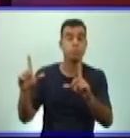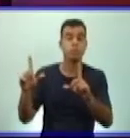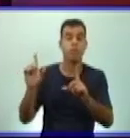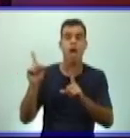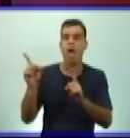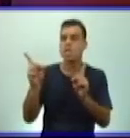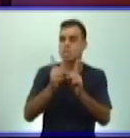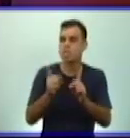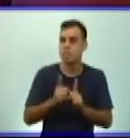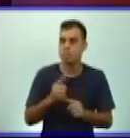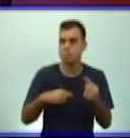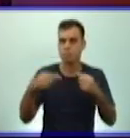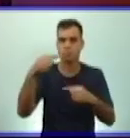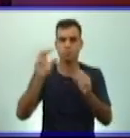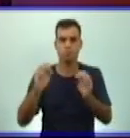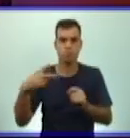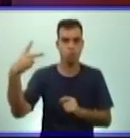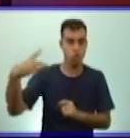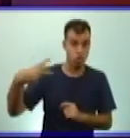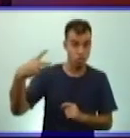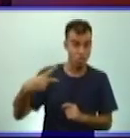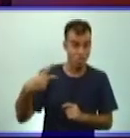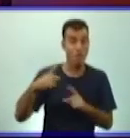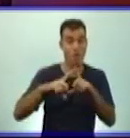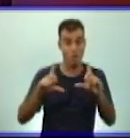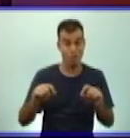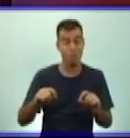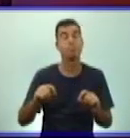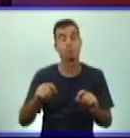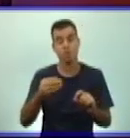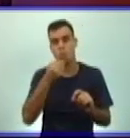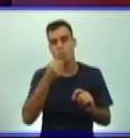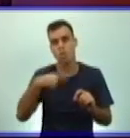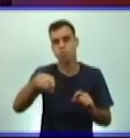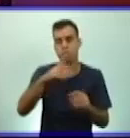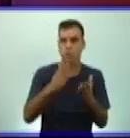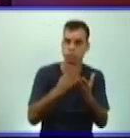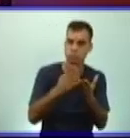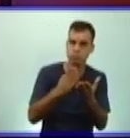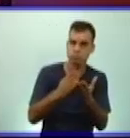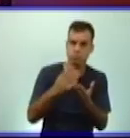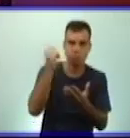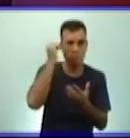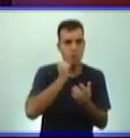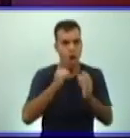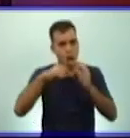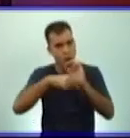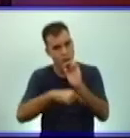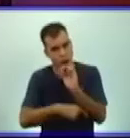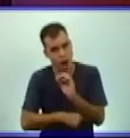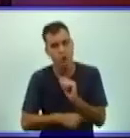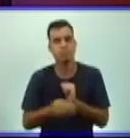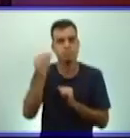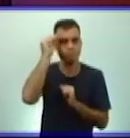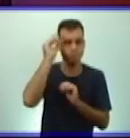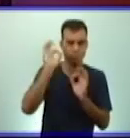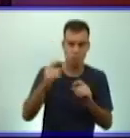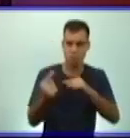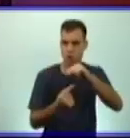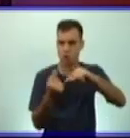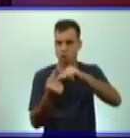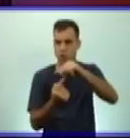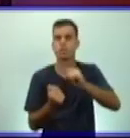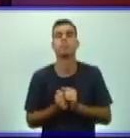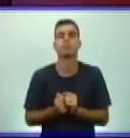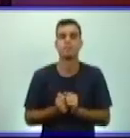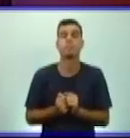lo esencial de estos dos conceptos para que usted pueda estudiar, pueda direccionar su aprendizaje en cuanto a la rotación de los cuerpos. Veámonos